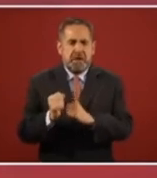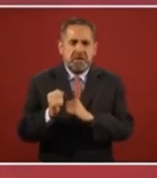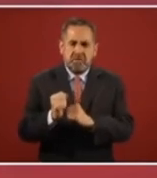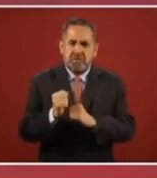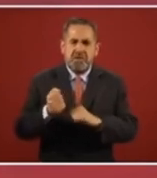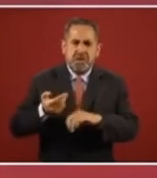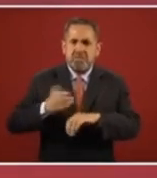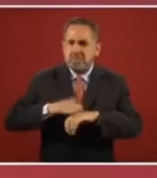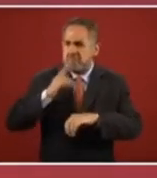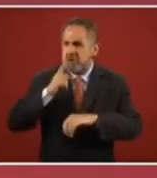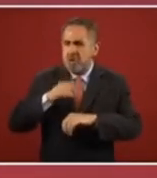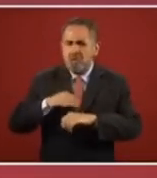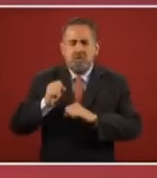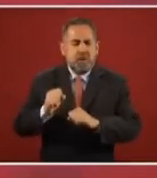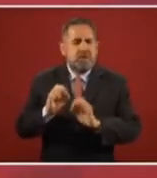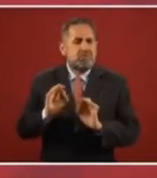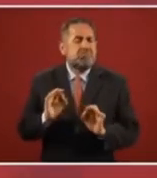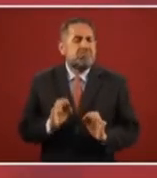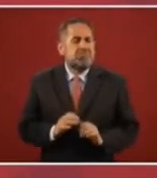este